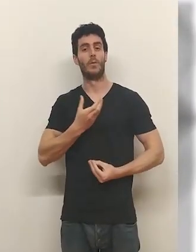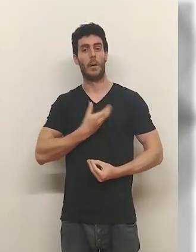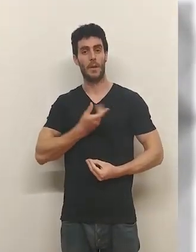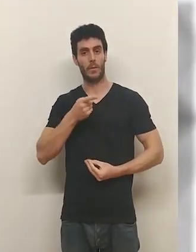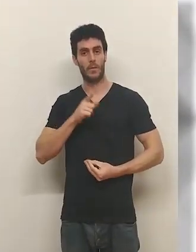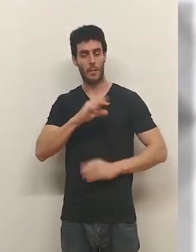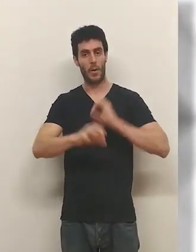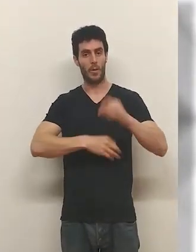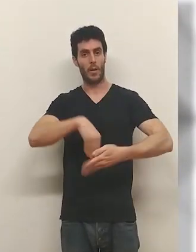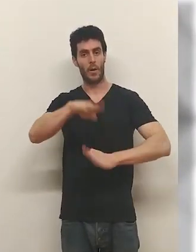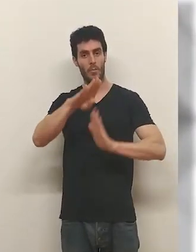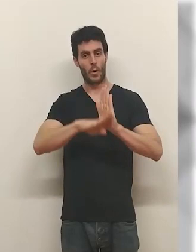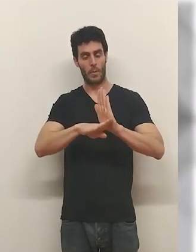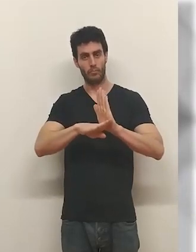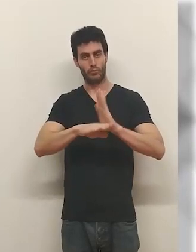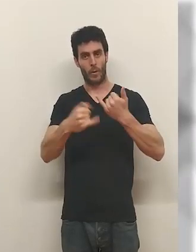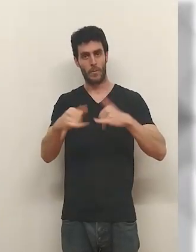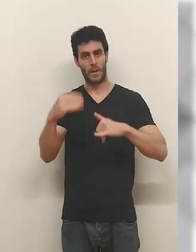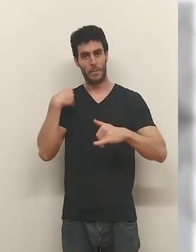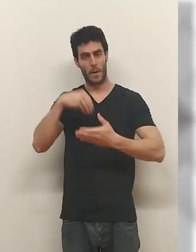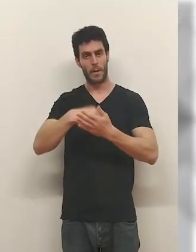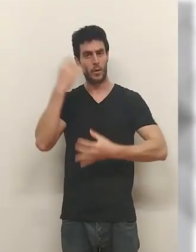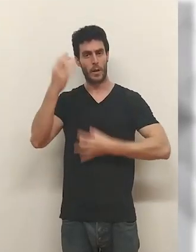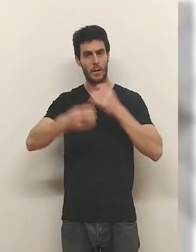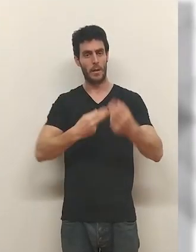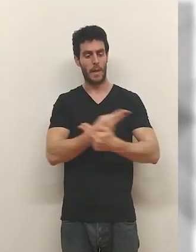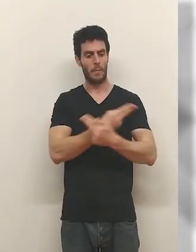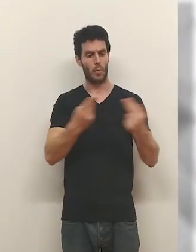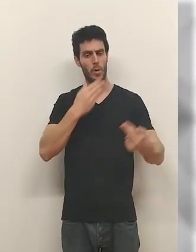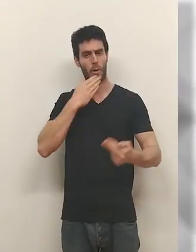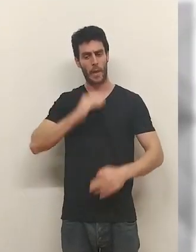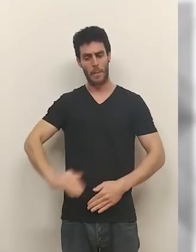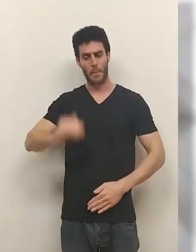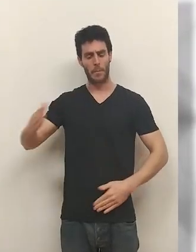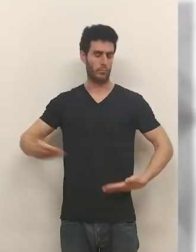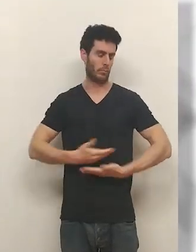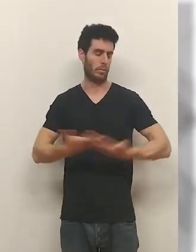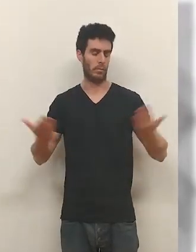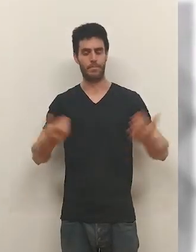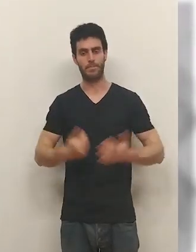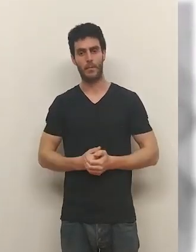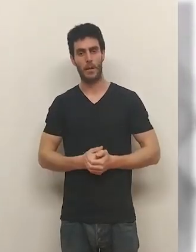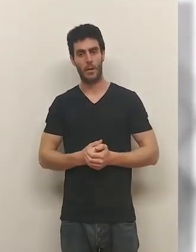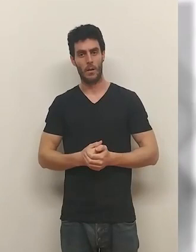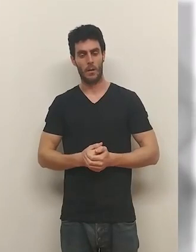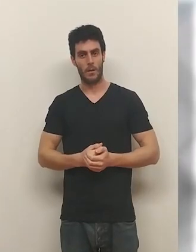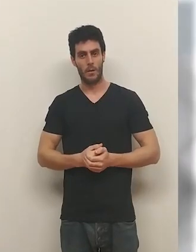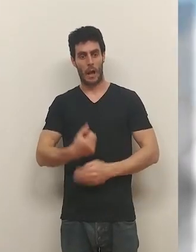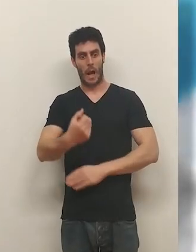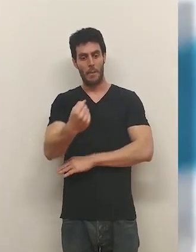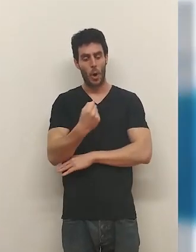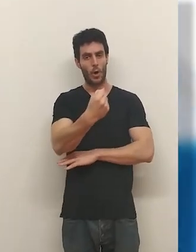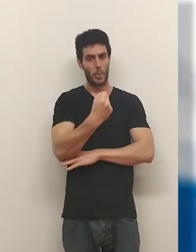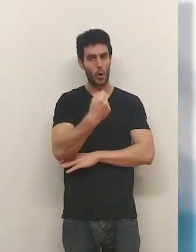en la organización del programa que incluye actividades para todos los públicos y edades. Ha sido tal la cantidad de